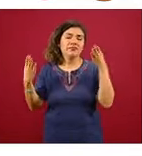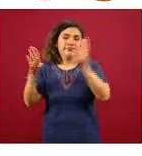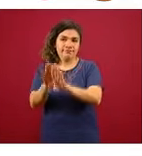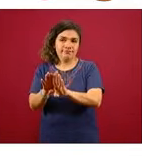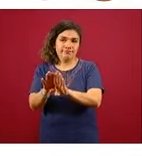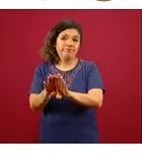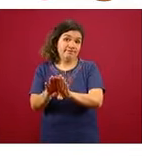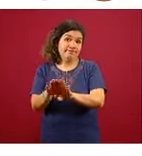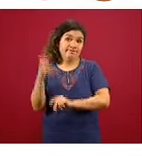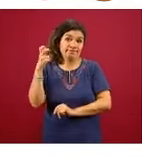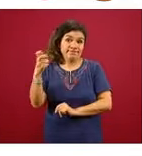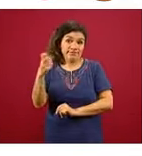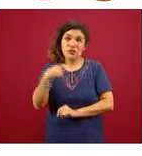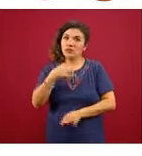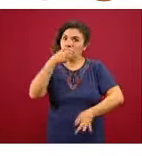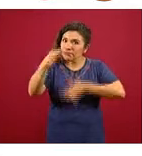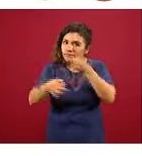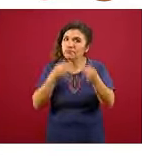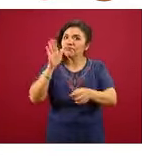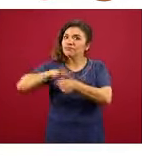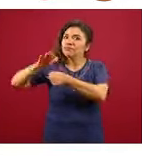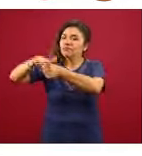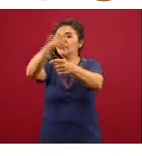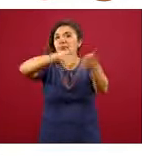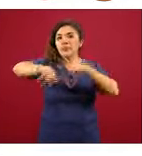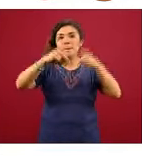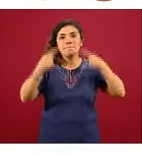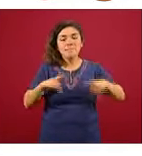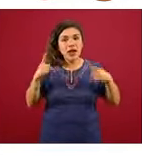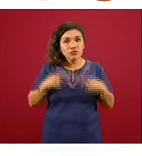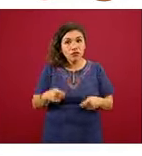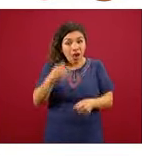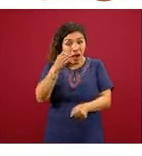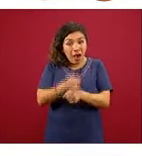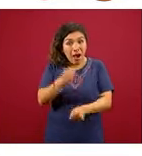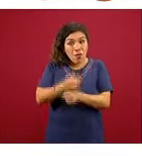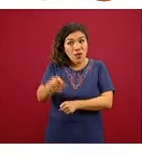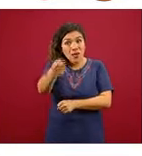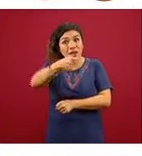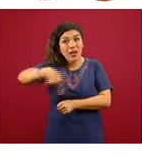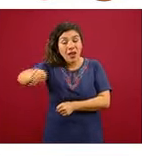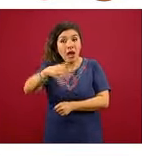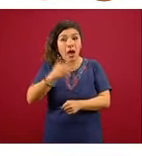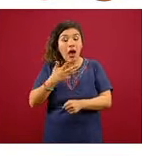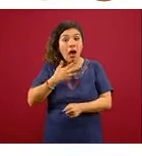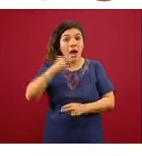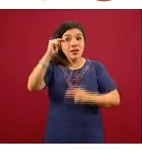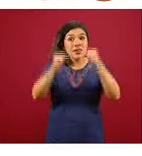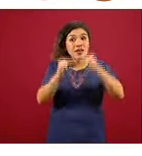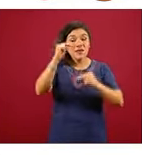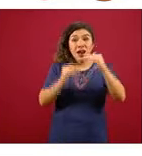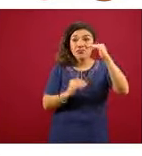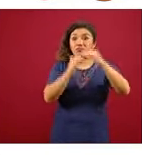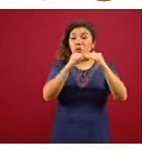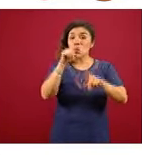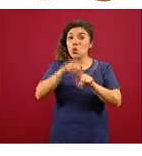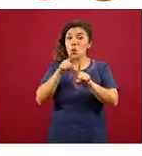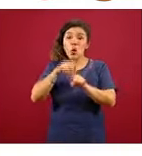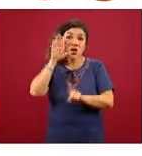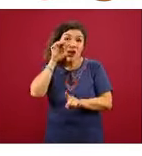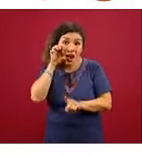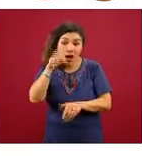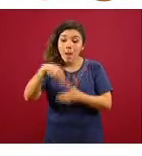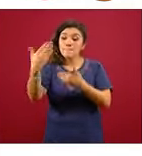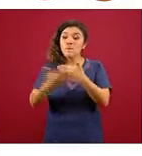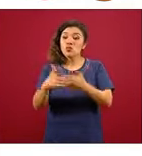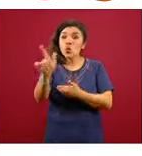Entonces, esto también es un llamado a la población, a los que actualmente están en nivel de riesgo alto naranja y a las que el